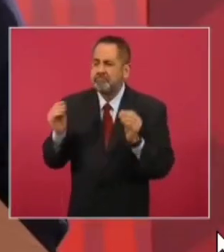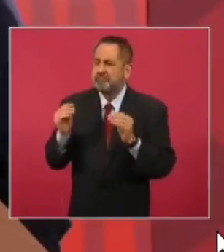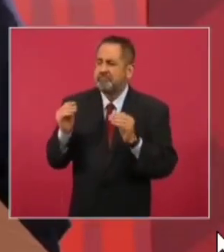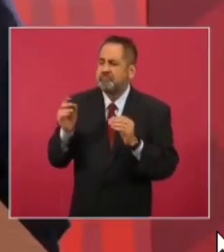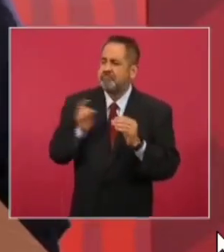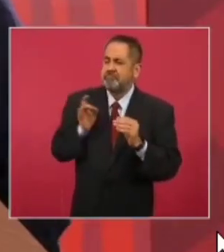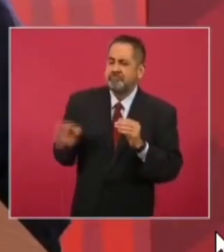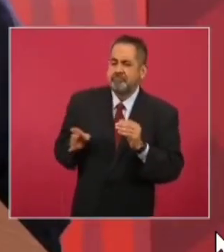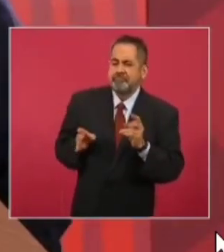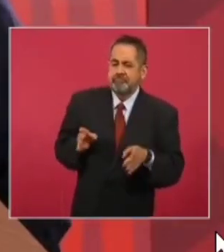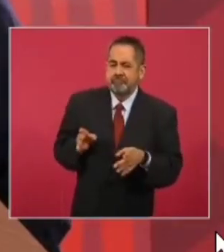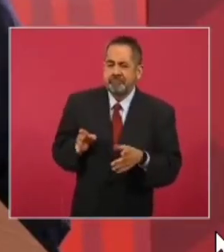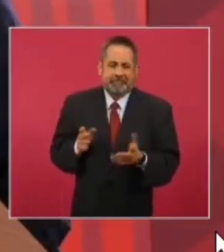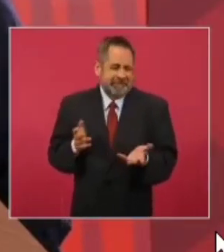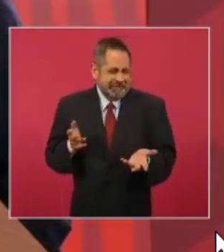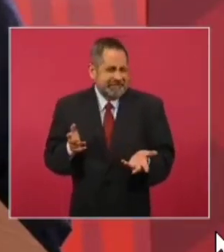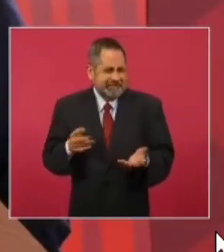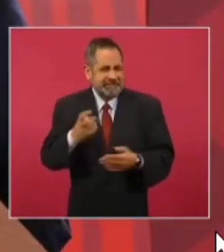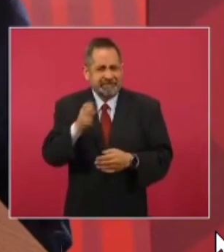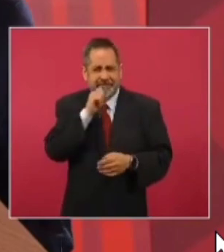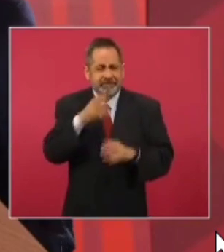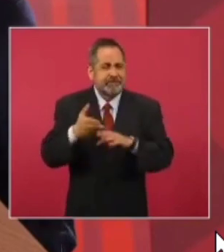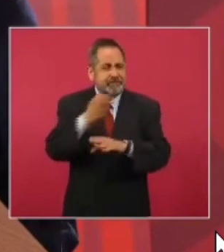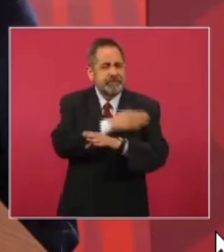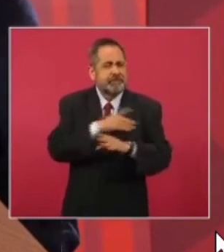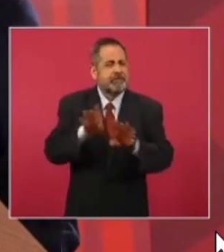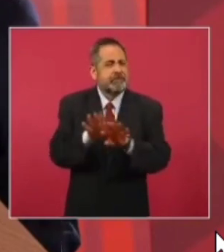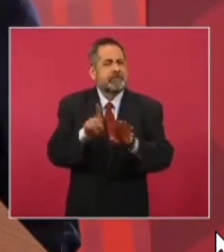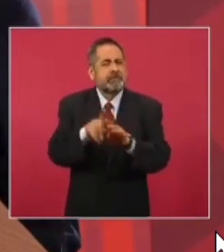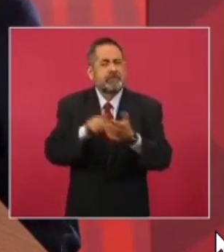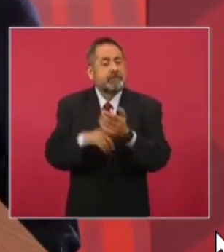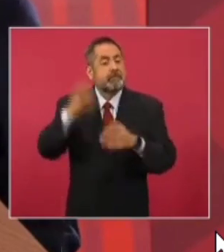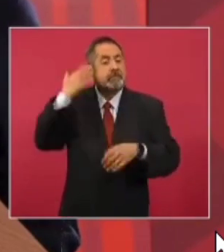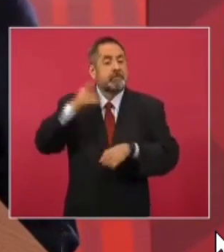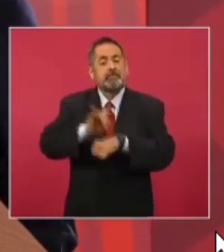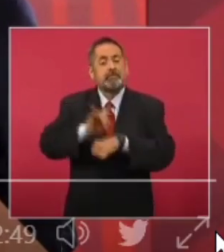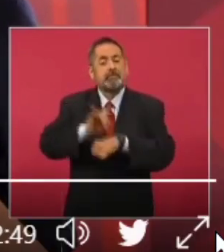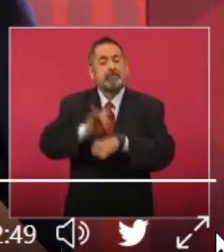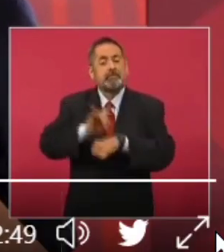Y así era también parte de la simulación.